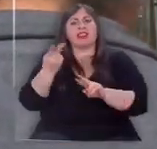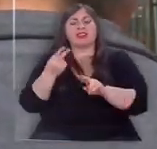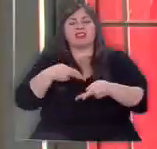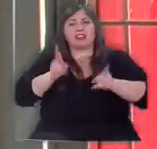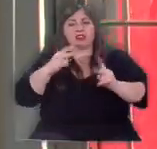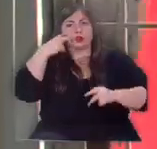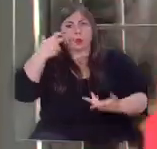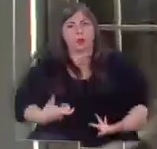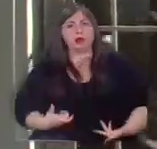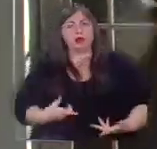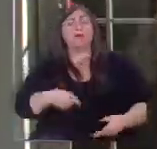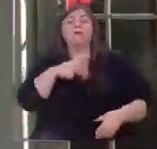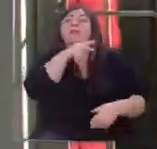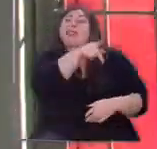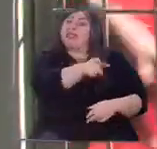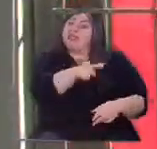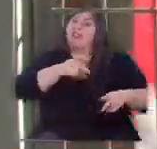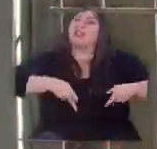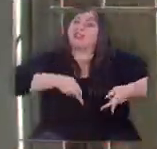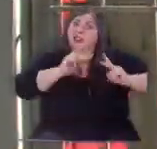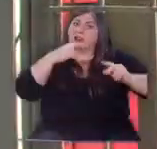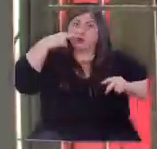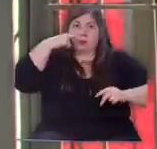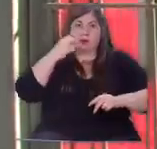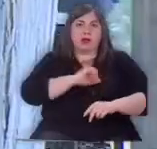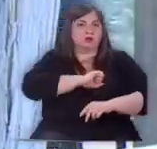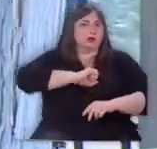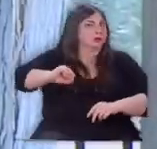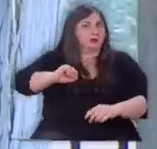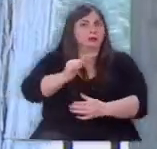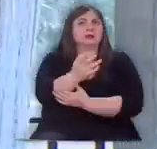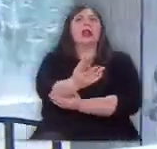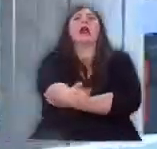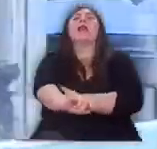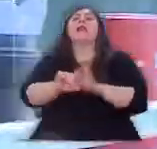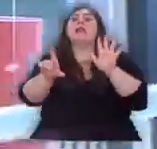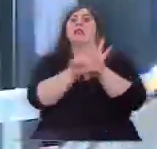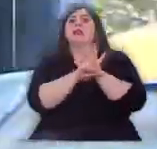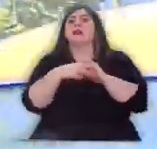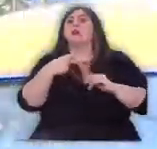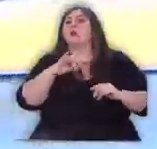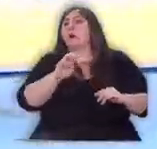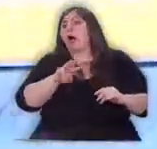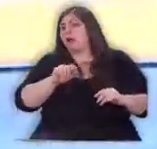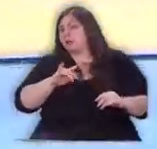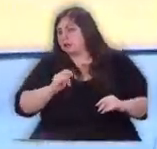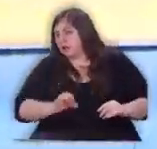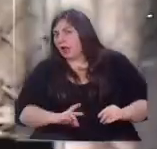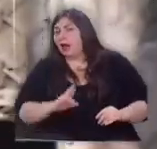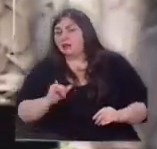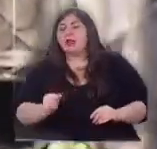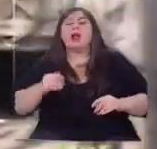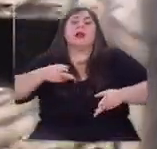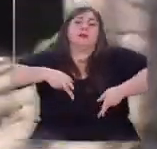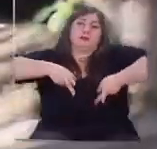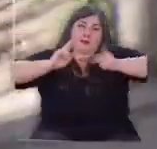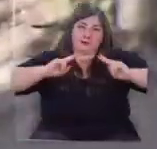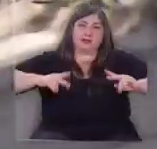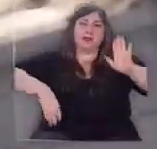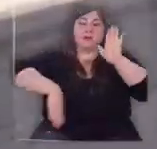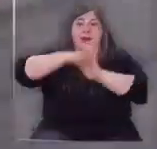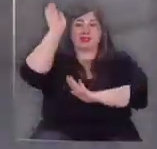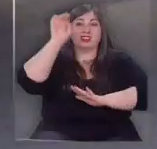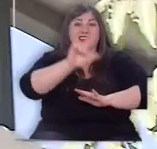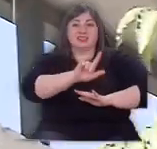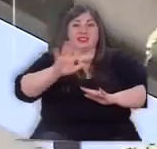de Derechos Humanos del Senado rechazó la idea de legislar la llamada ley humanitaria, proyecto que permite internos mayores